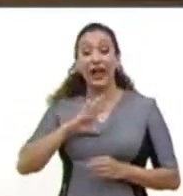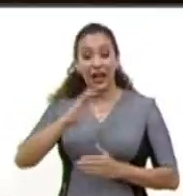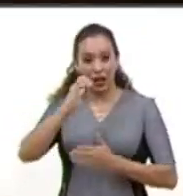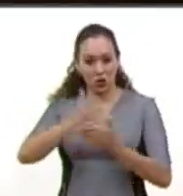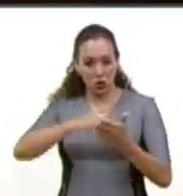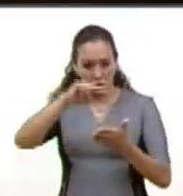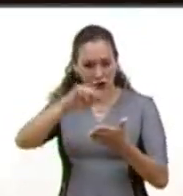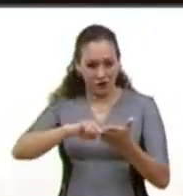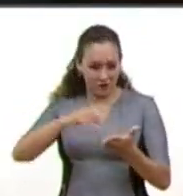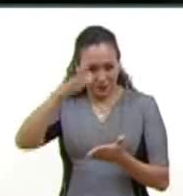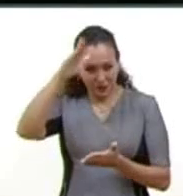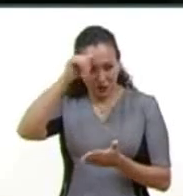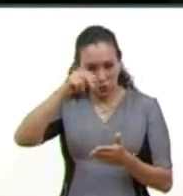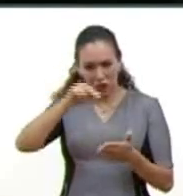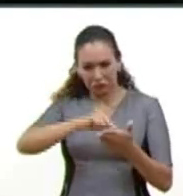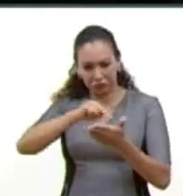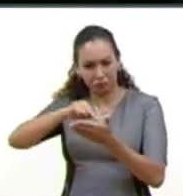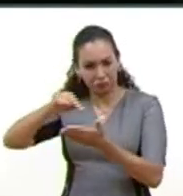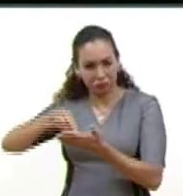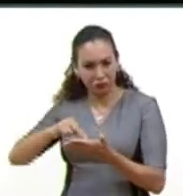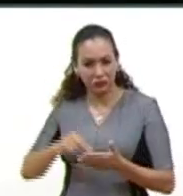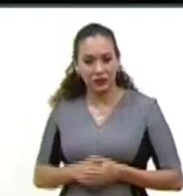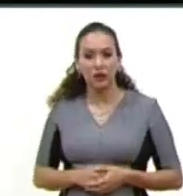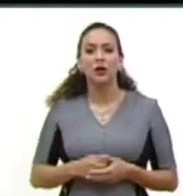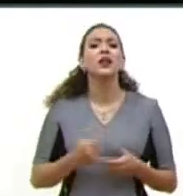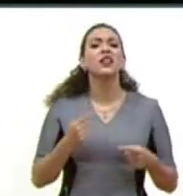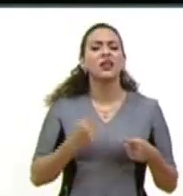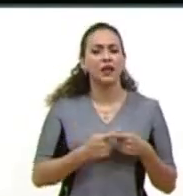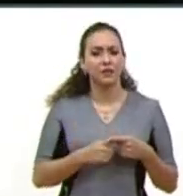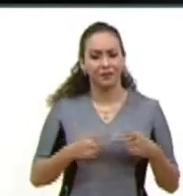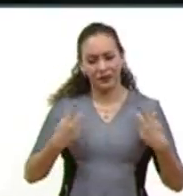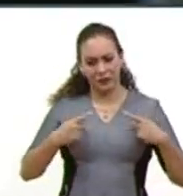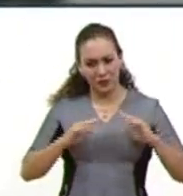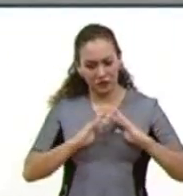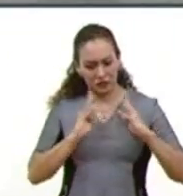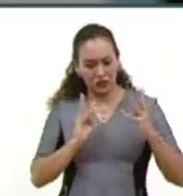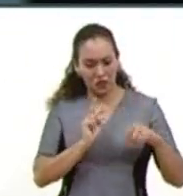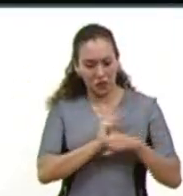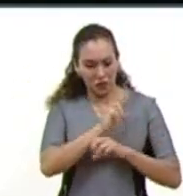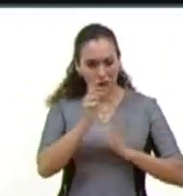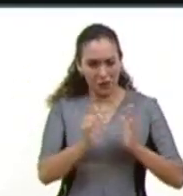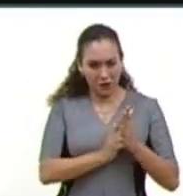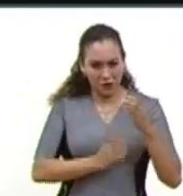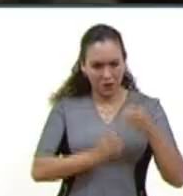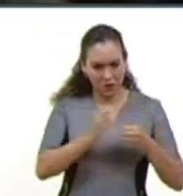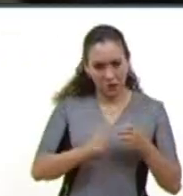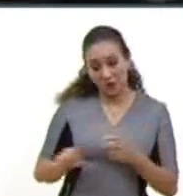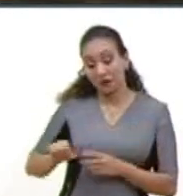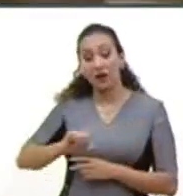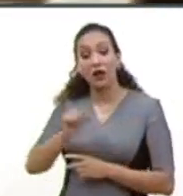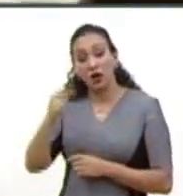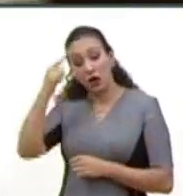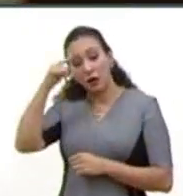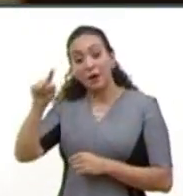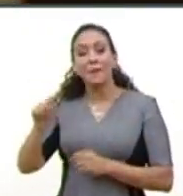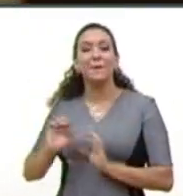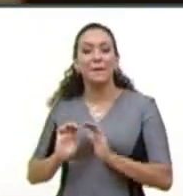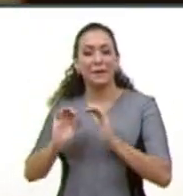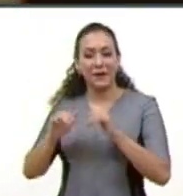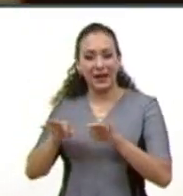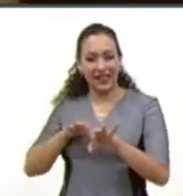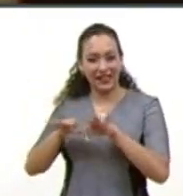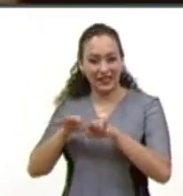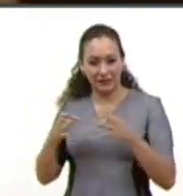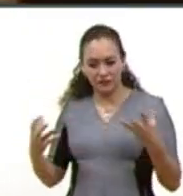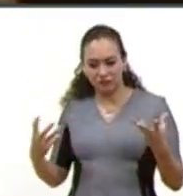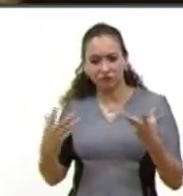de interconexión, precisamente entre el Consejo de la Judicatura y el Centro Federal de Conciliación y Registro Laboral.